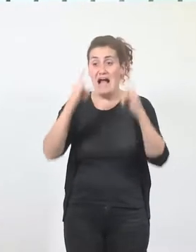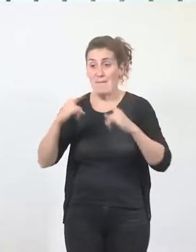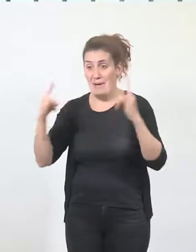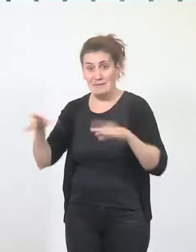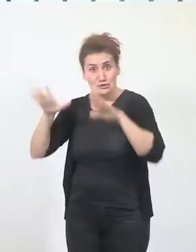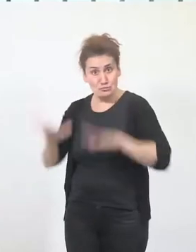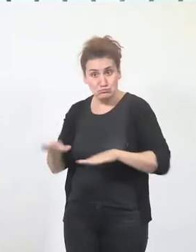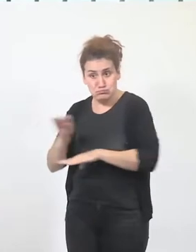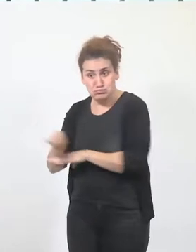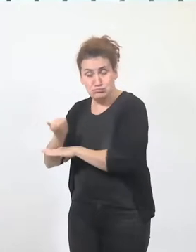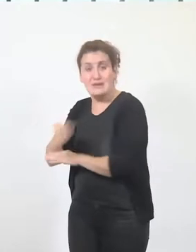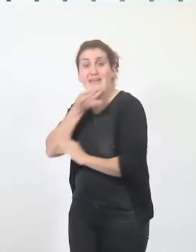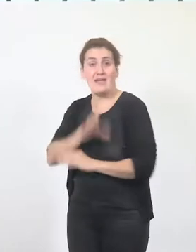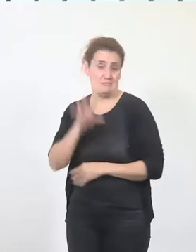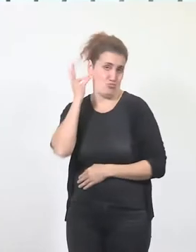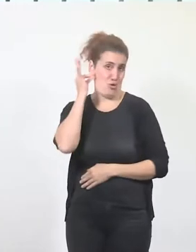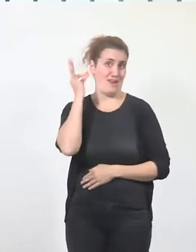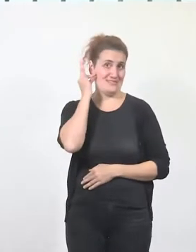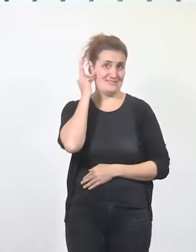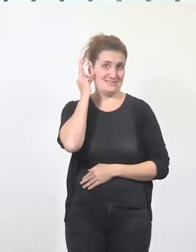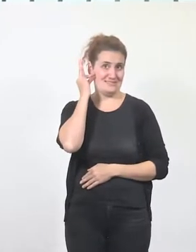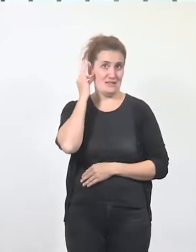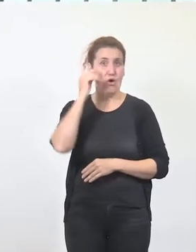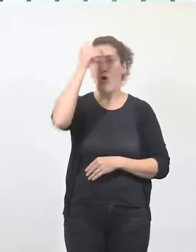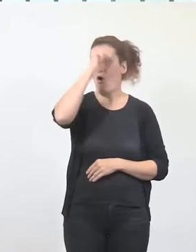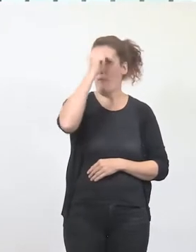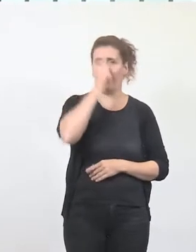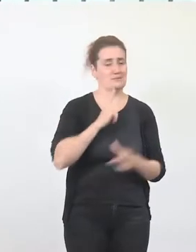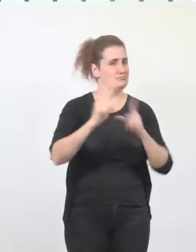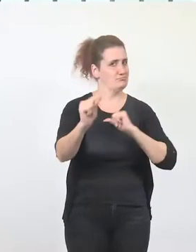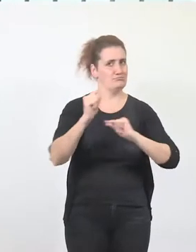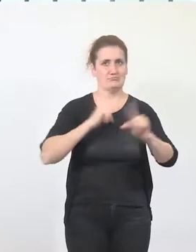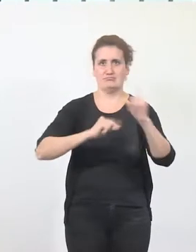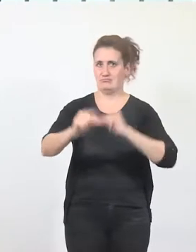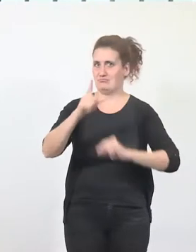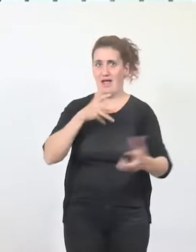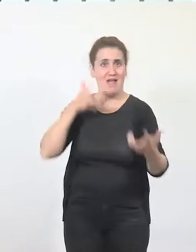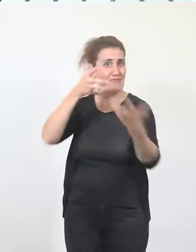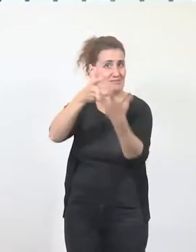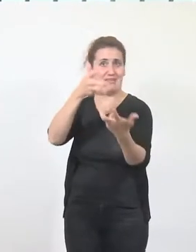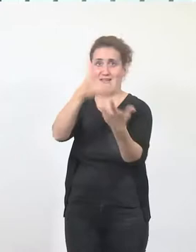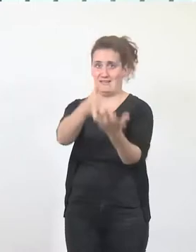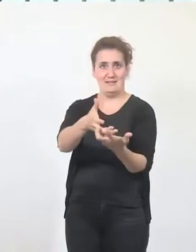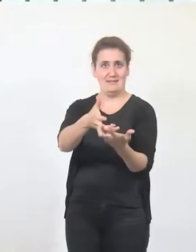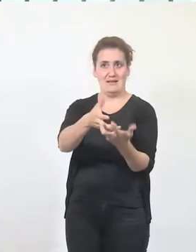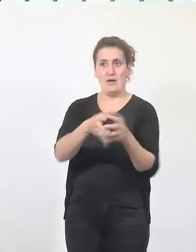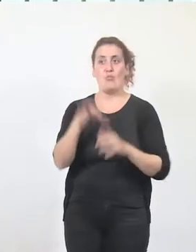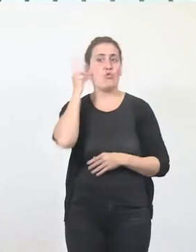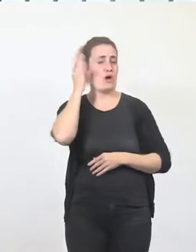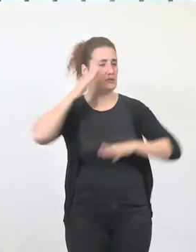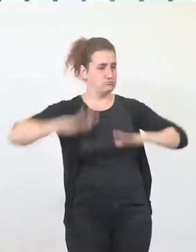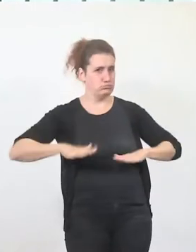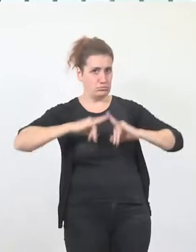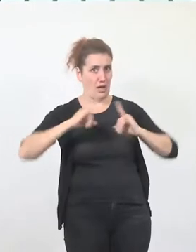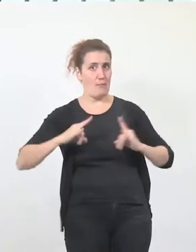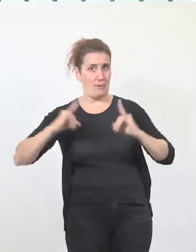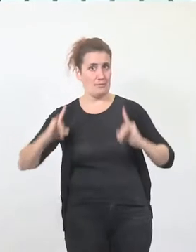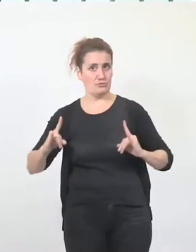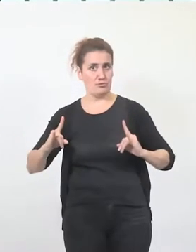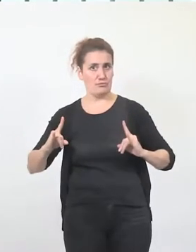campamentos son las mujeres. Todos los hombres tienen que ir al frente, las mujeres se quedan ahí.